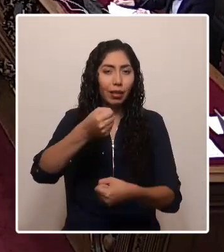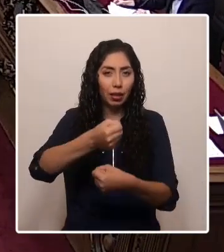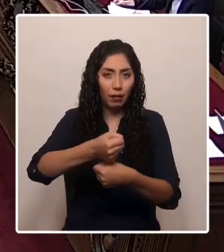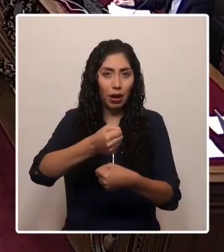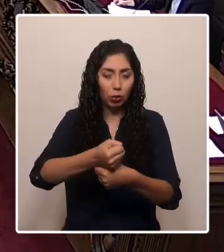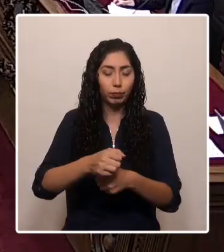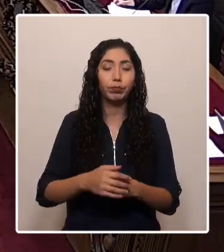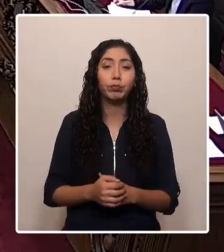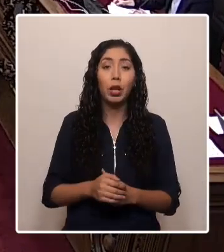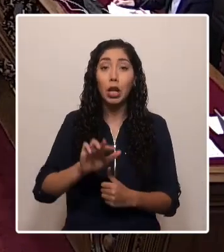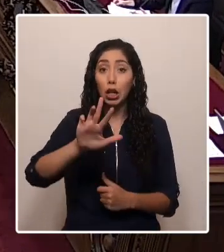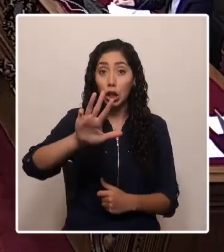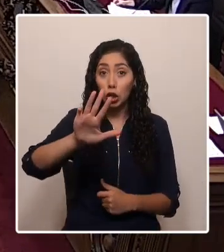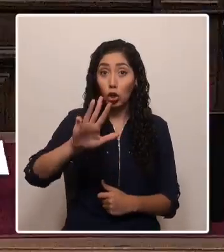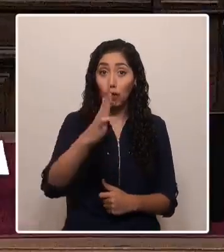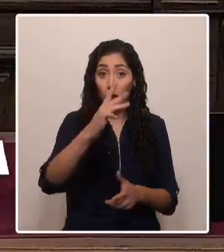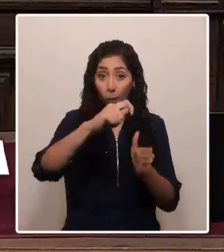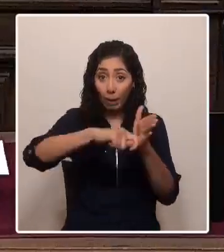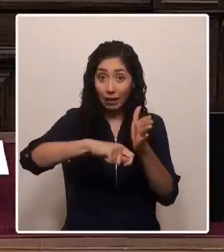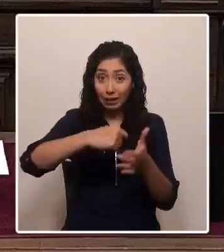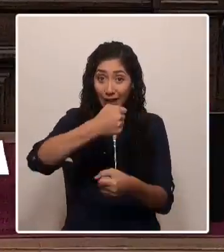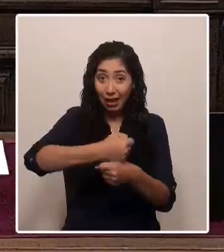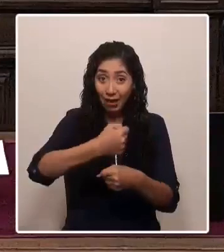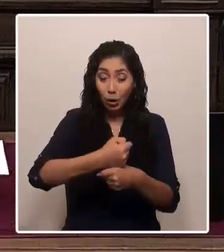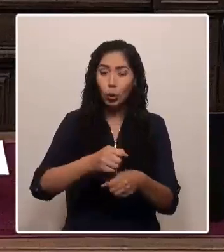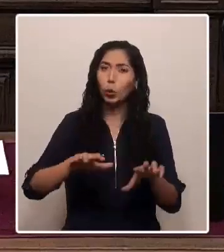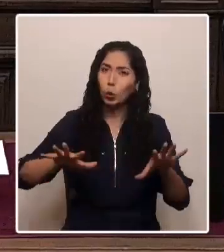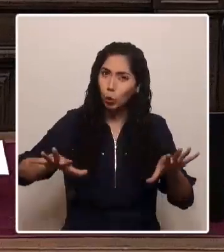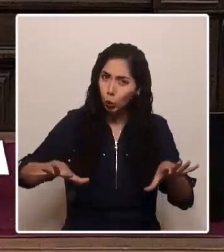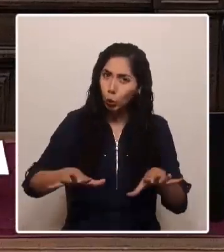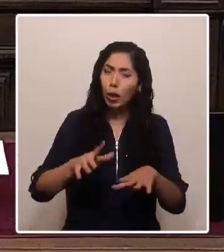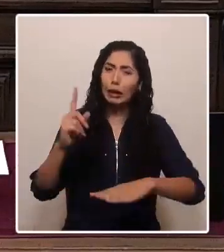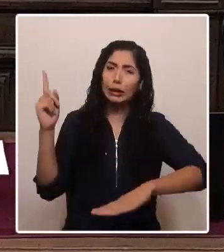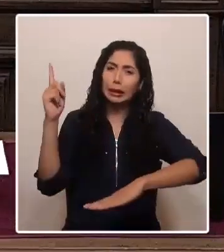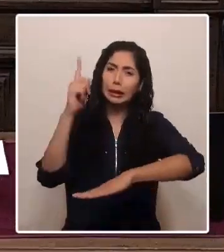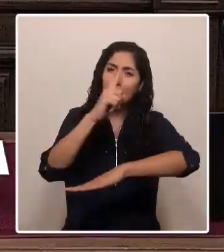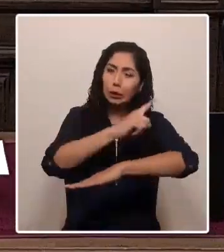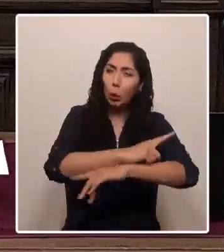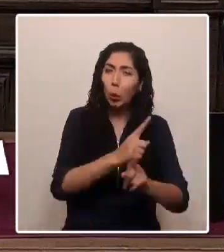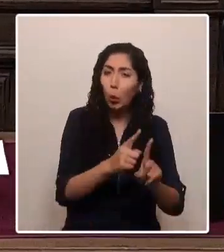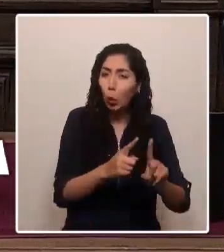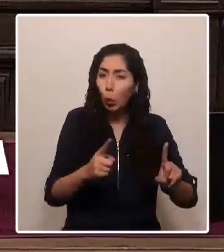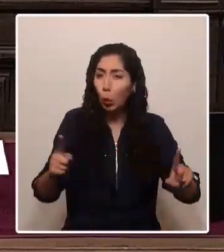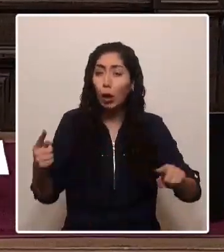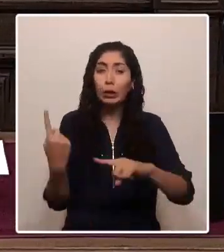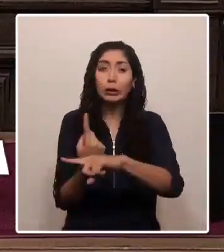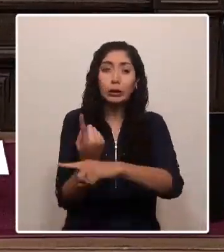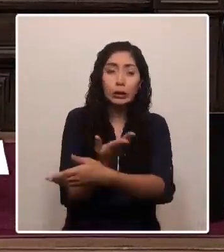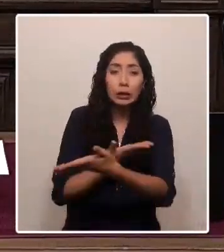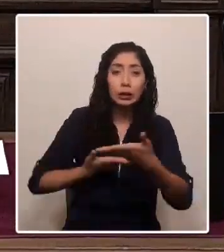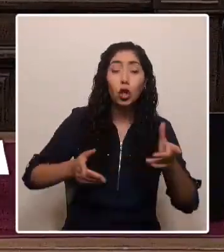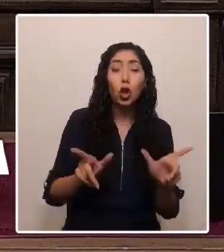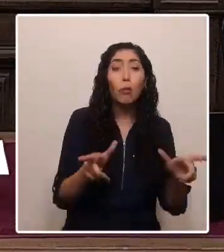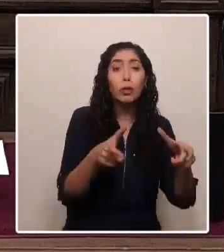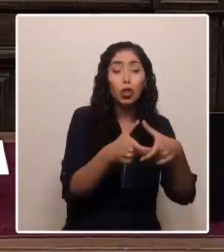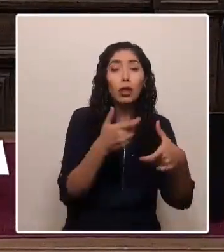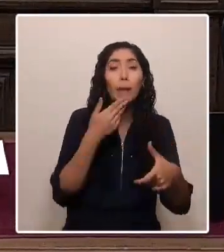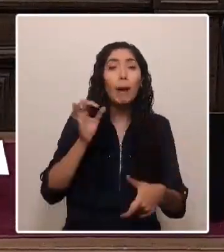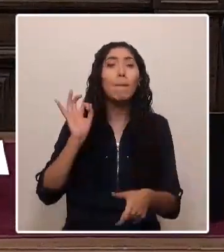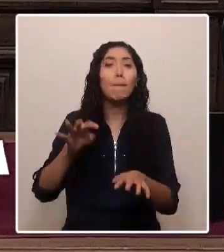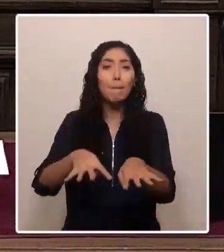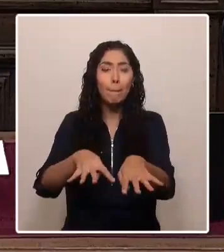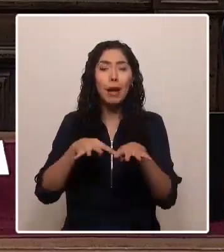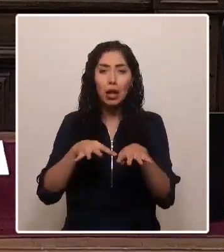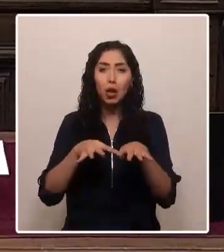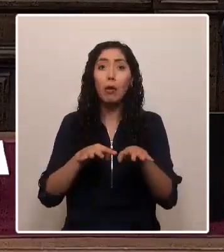trabajo ha sido intenso. Largas jornadas de deliberación en comisiones y pleno para la aprobación de los informes que hoy se